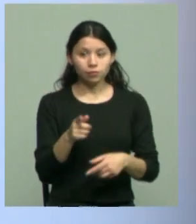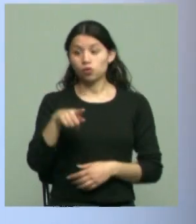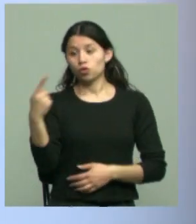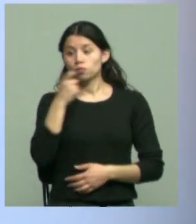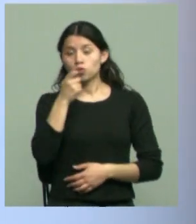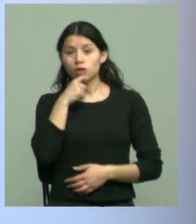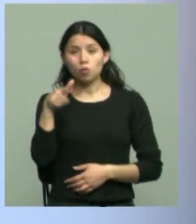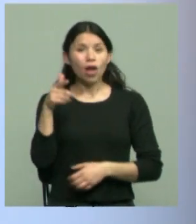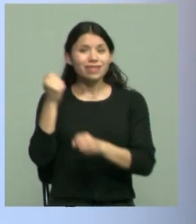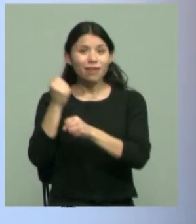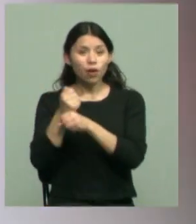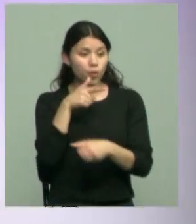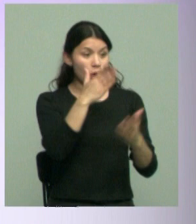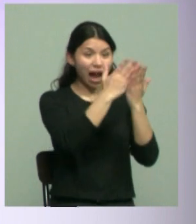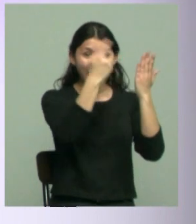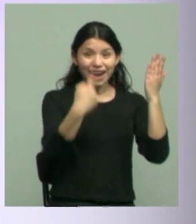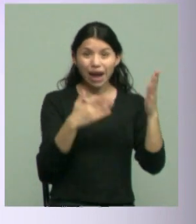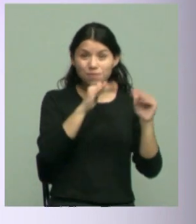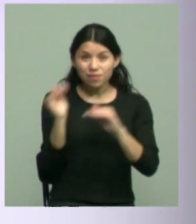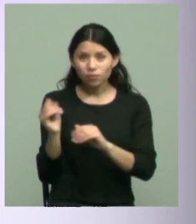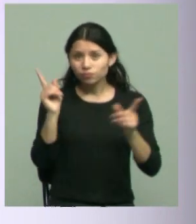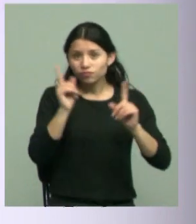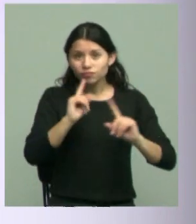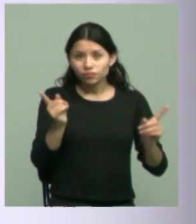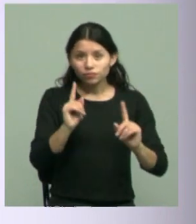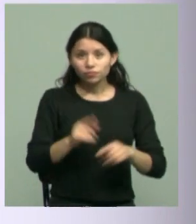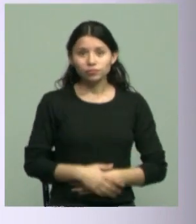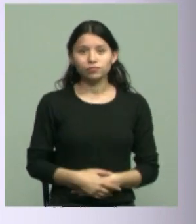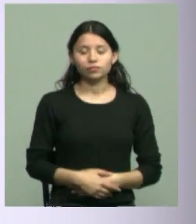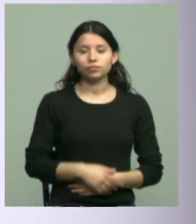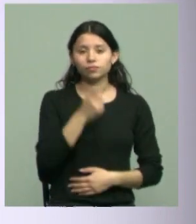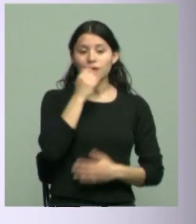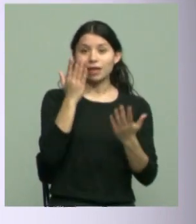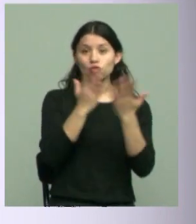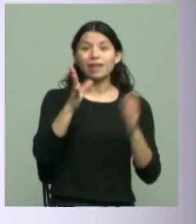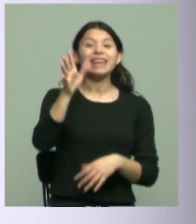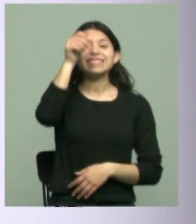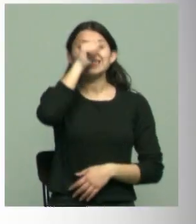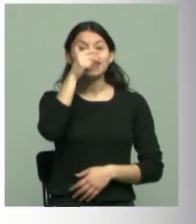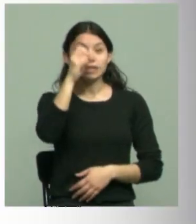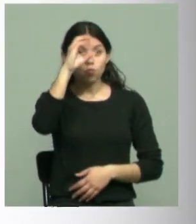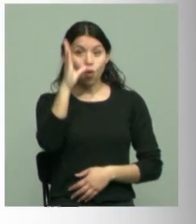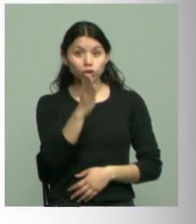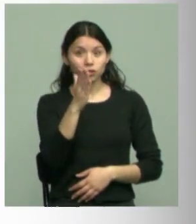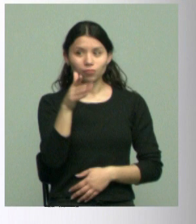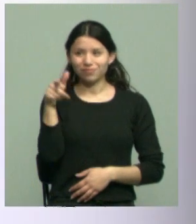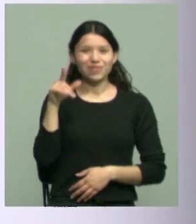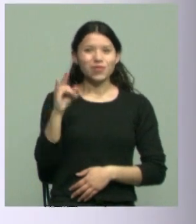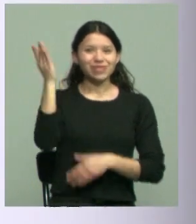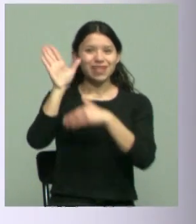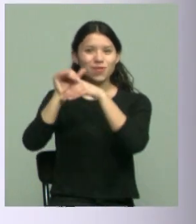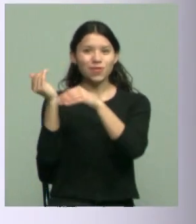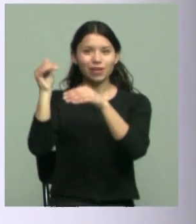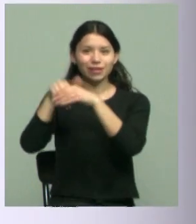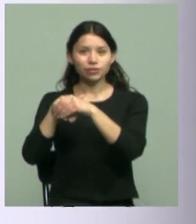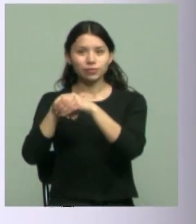que no tiene nada que ver con su carrera. ¿Tenías idea que el 63% de los estudiantes de la Cuyo pertenecen a la primera generación en